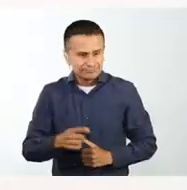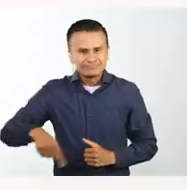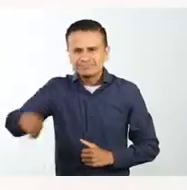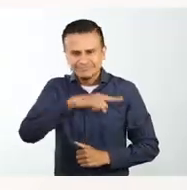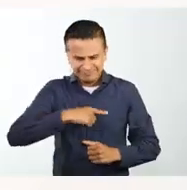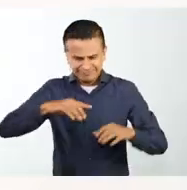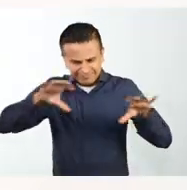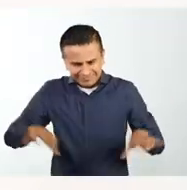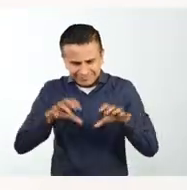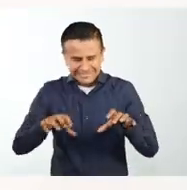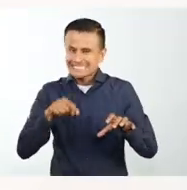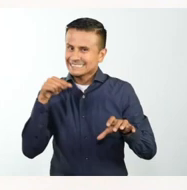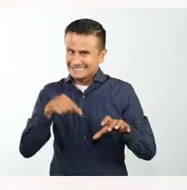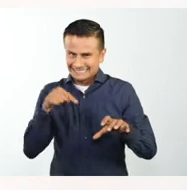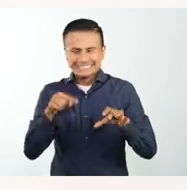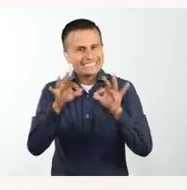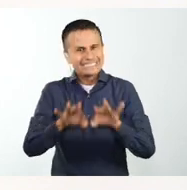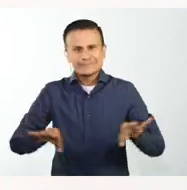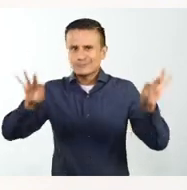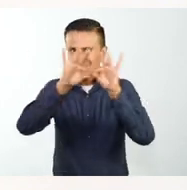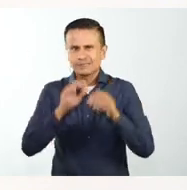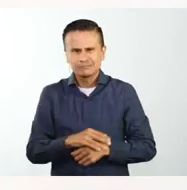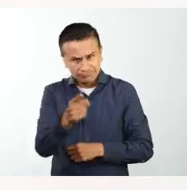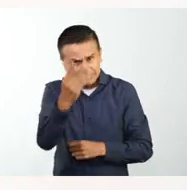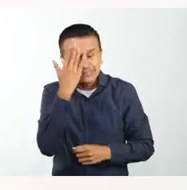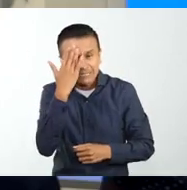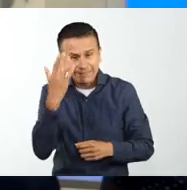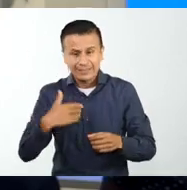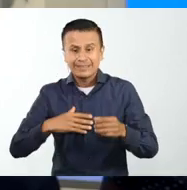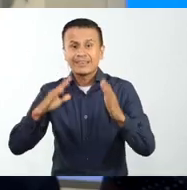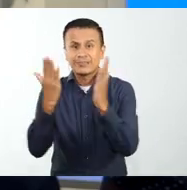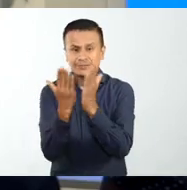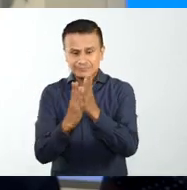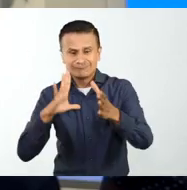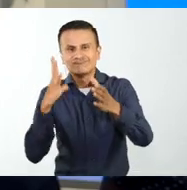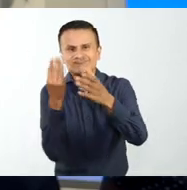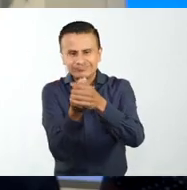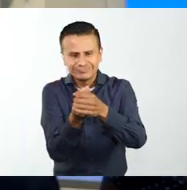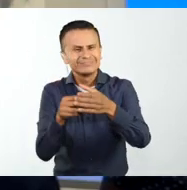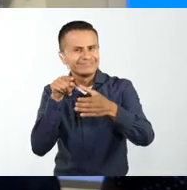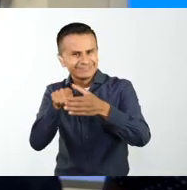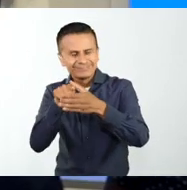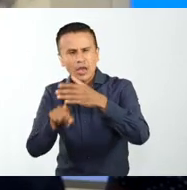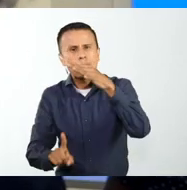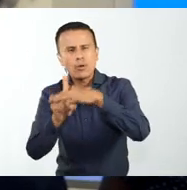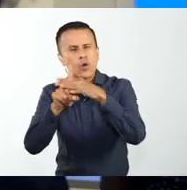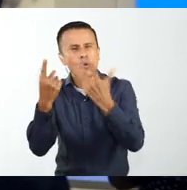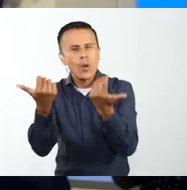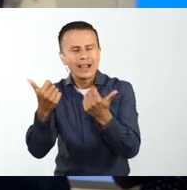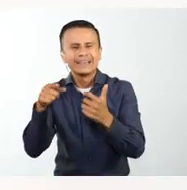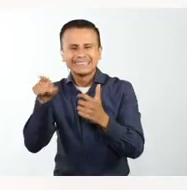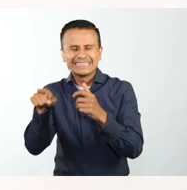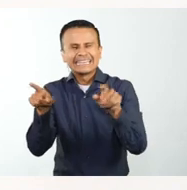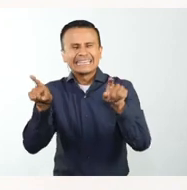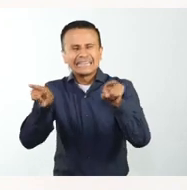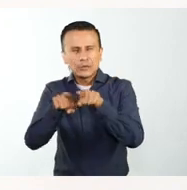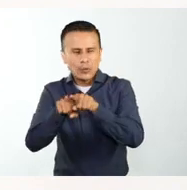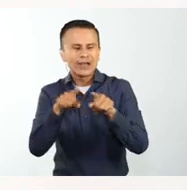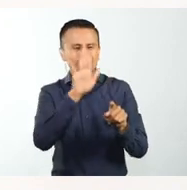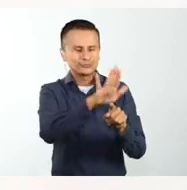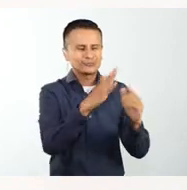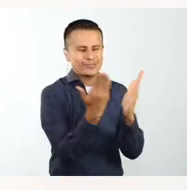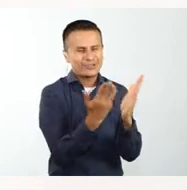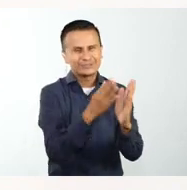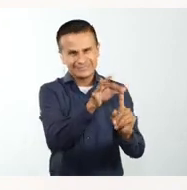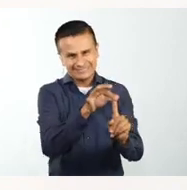also tremendously important. And because inclusive education has some intellectual roots in special